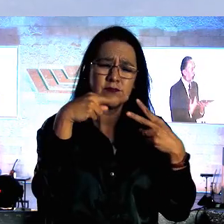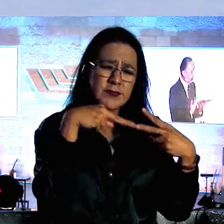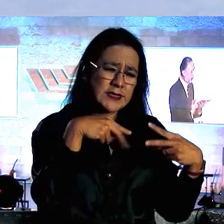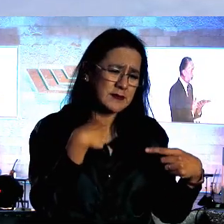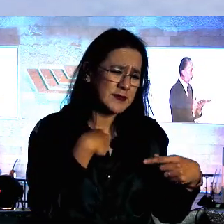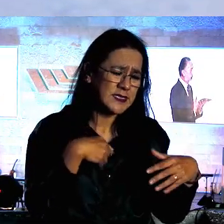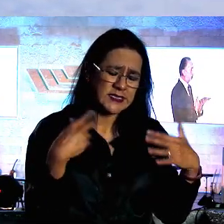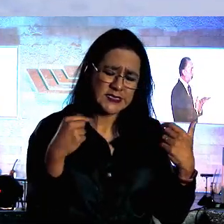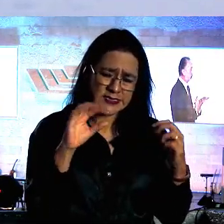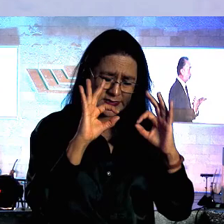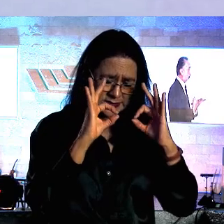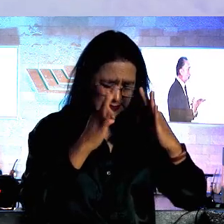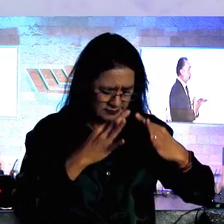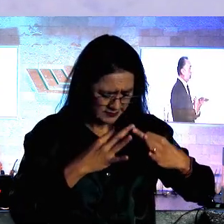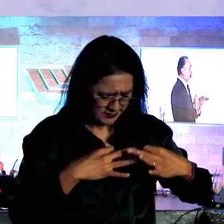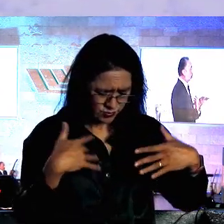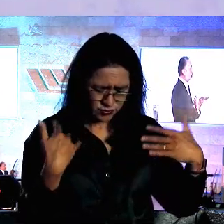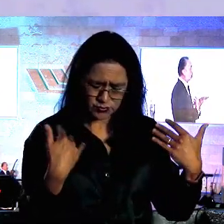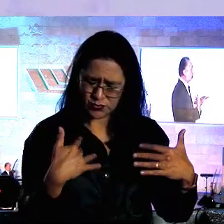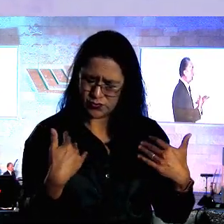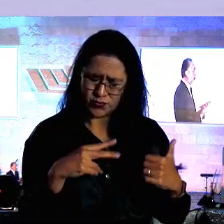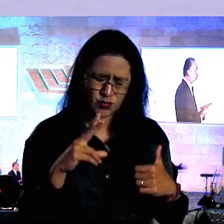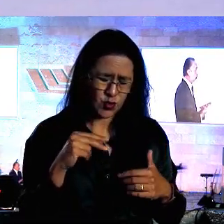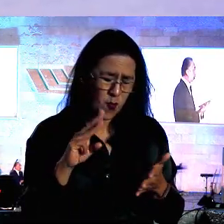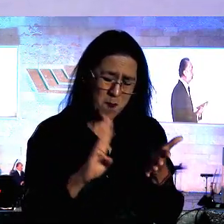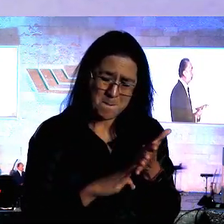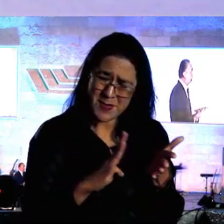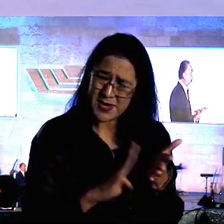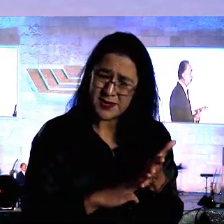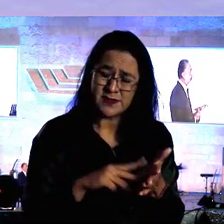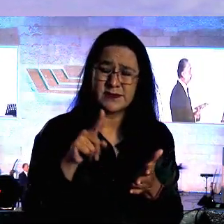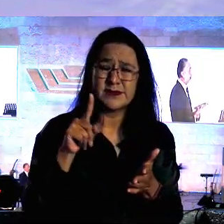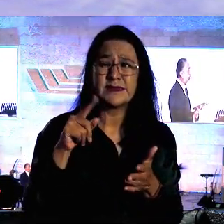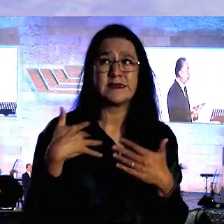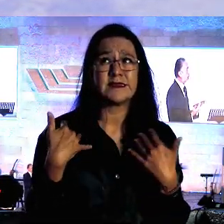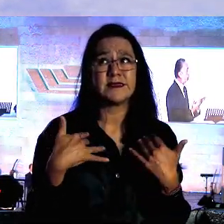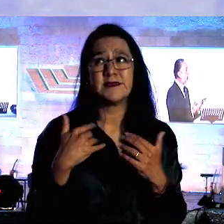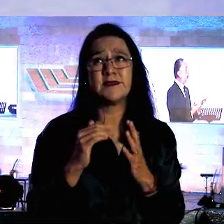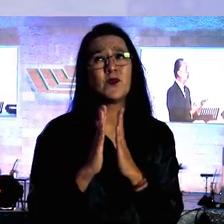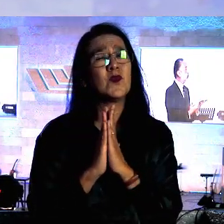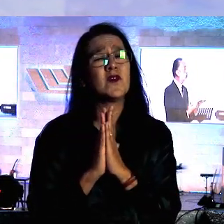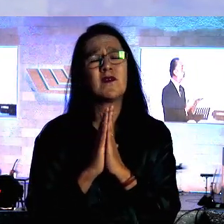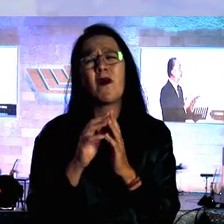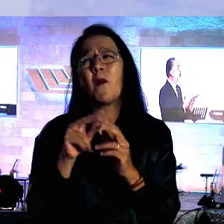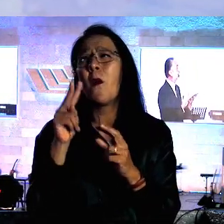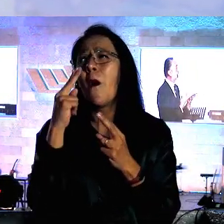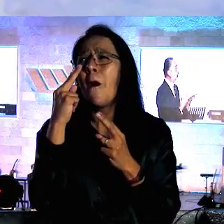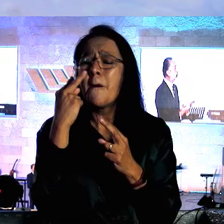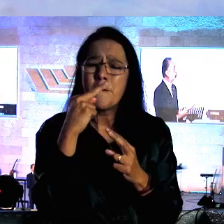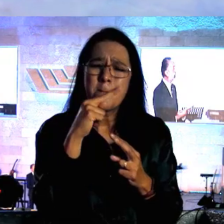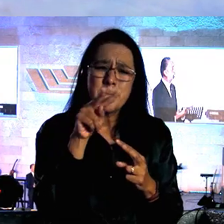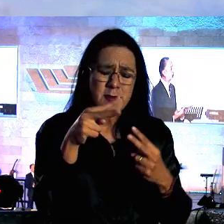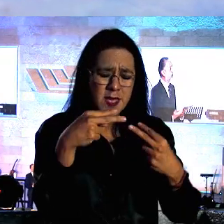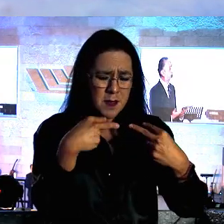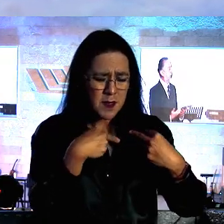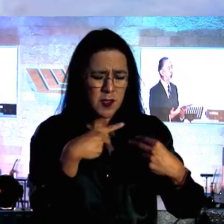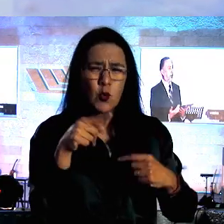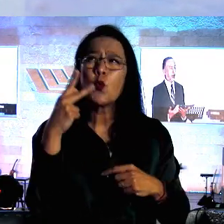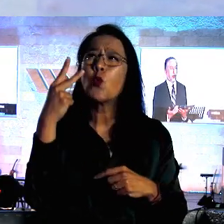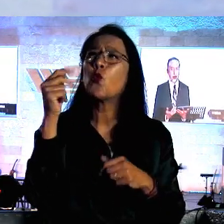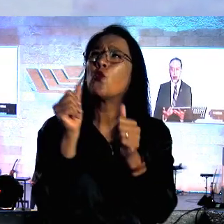soy no me mires como me merezco que me mires mírame con tu misericordia